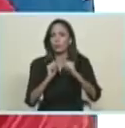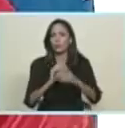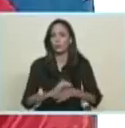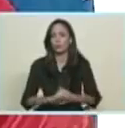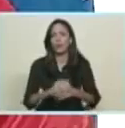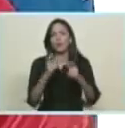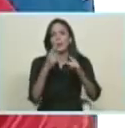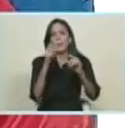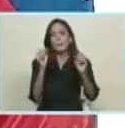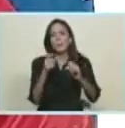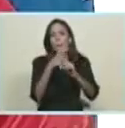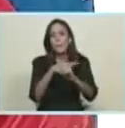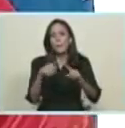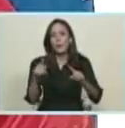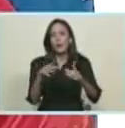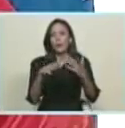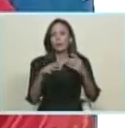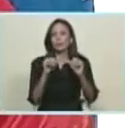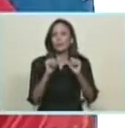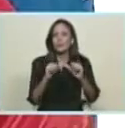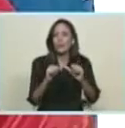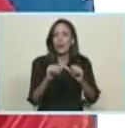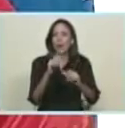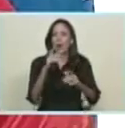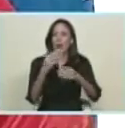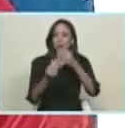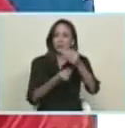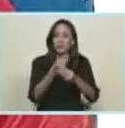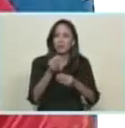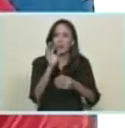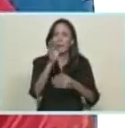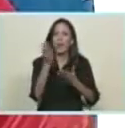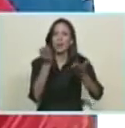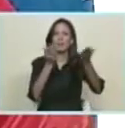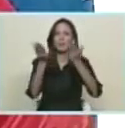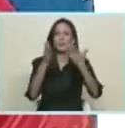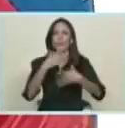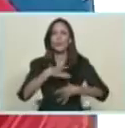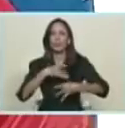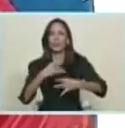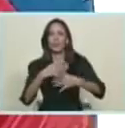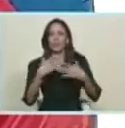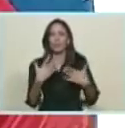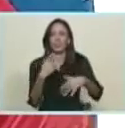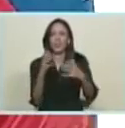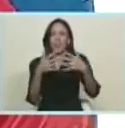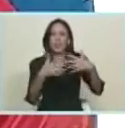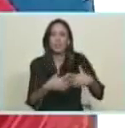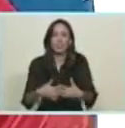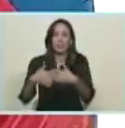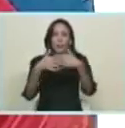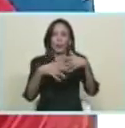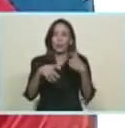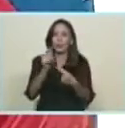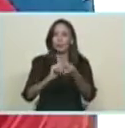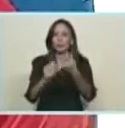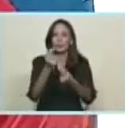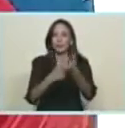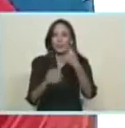Nacional, pero el Estado Nacional que se constituyó fue un Estado Nacional al servicio de los intereses de la burguesía comercial.